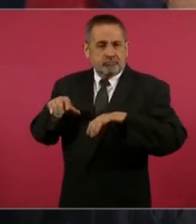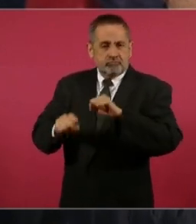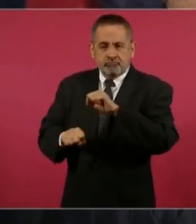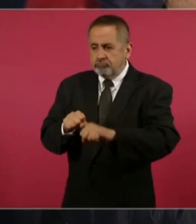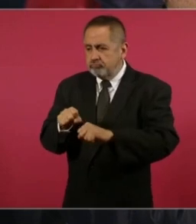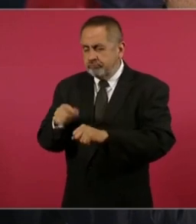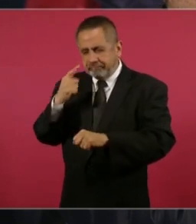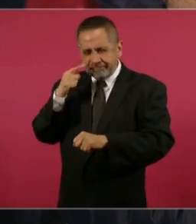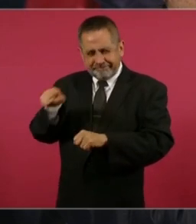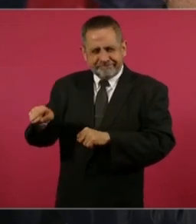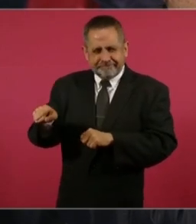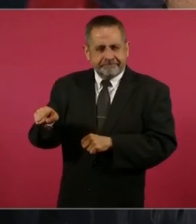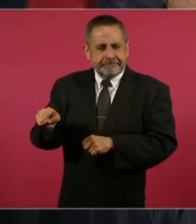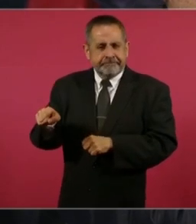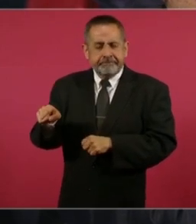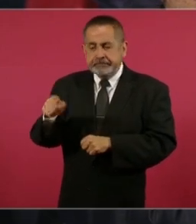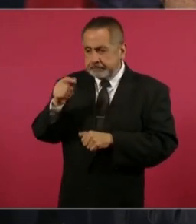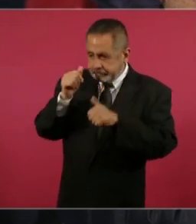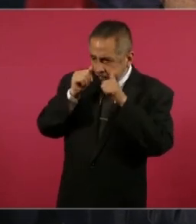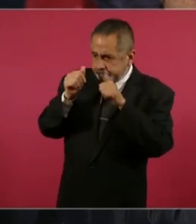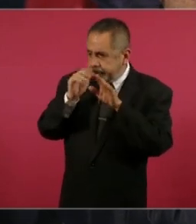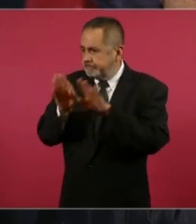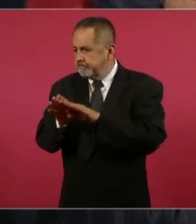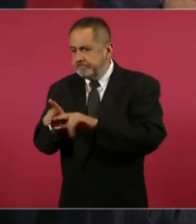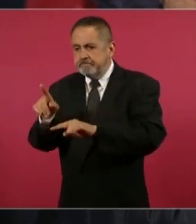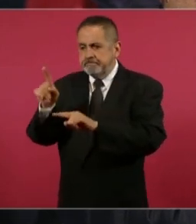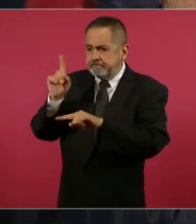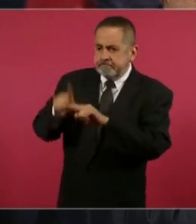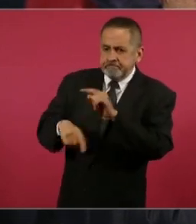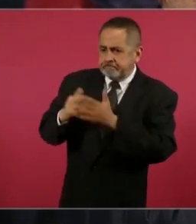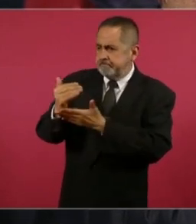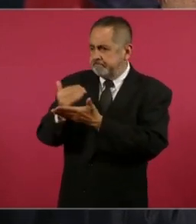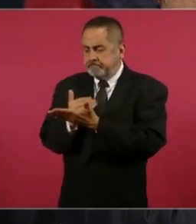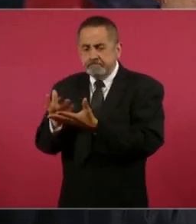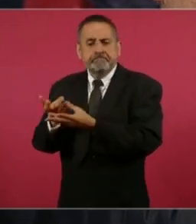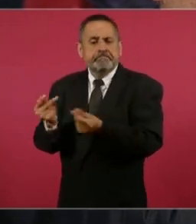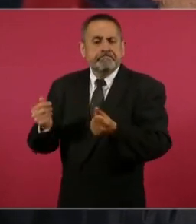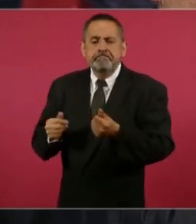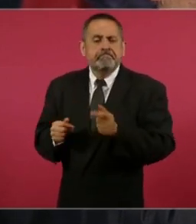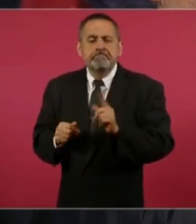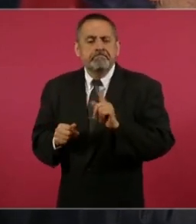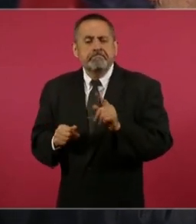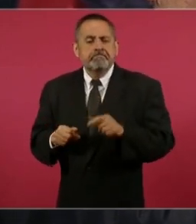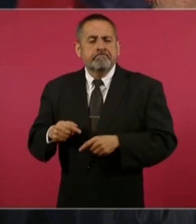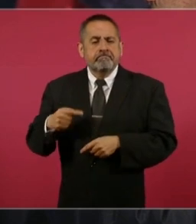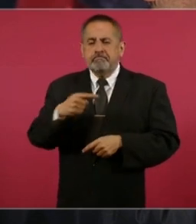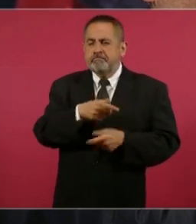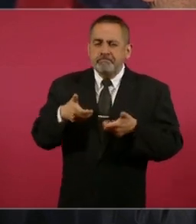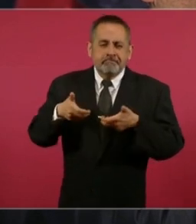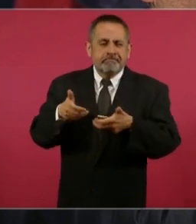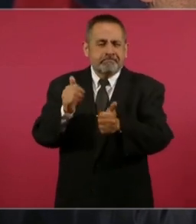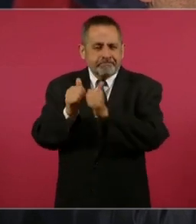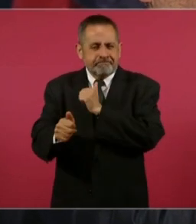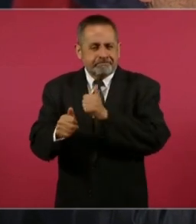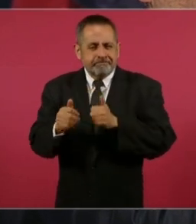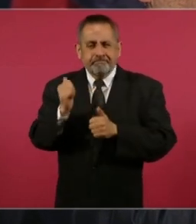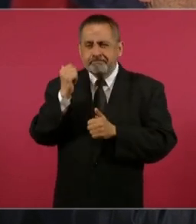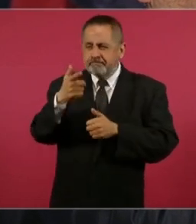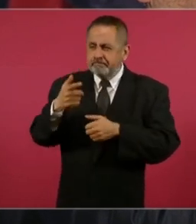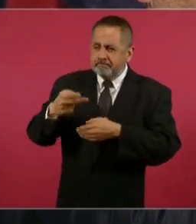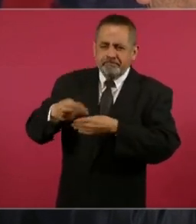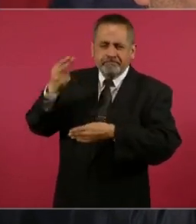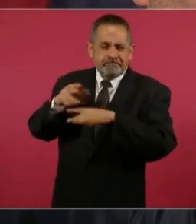que no van por ejemplo al tema de atender en donde están reteniendo los grupos criminales por ejemplo las carreteras algunas que tienen